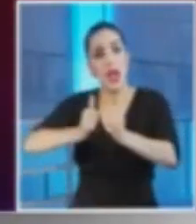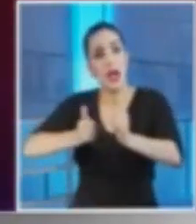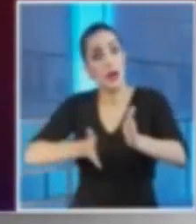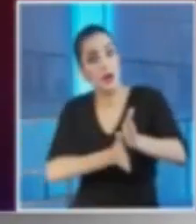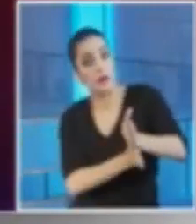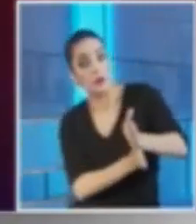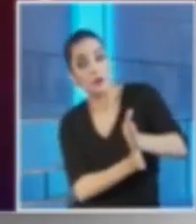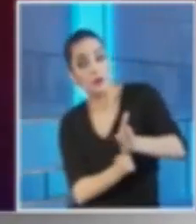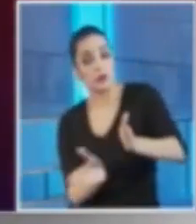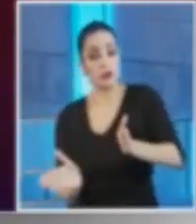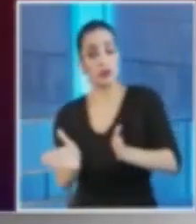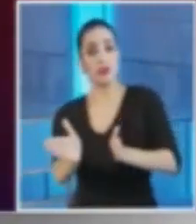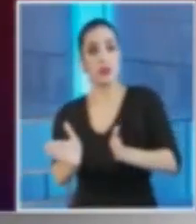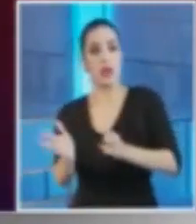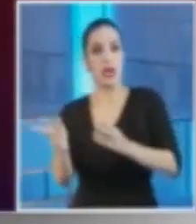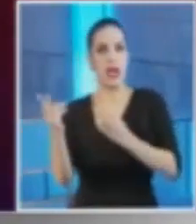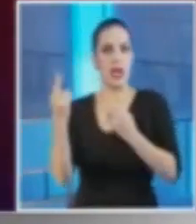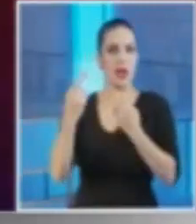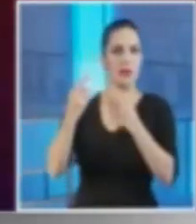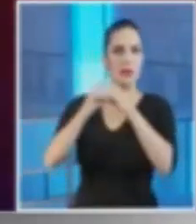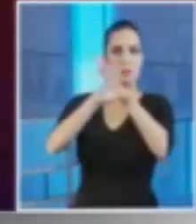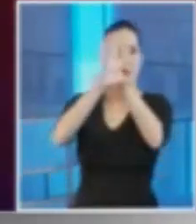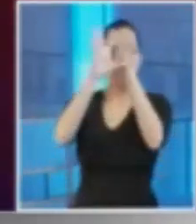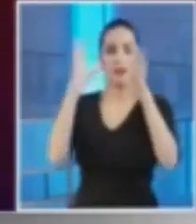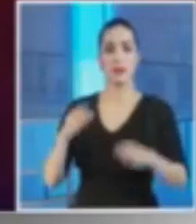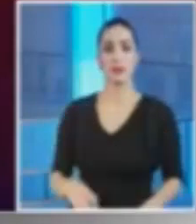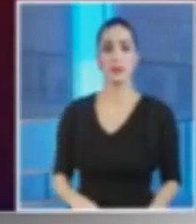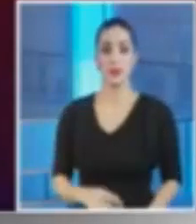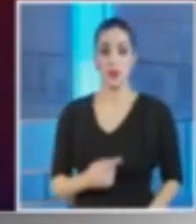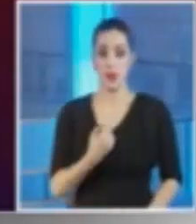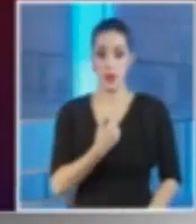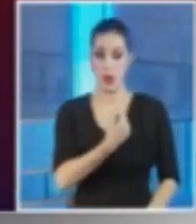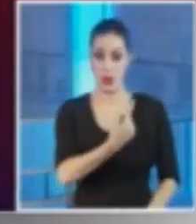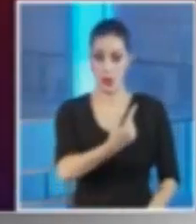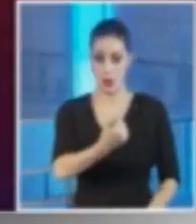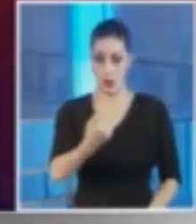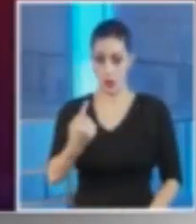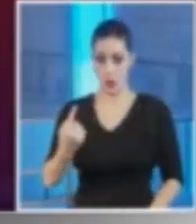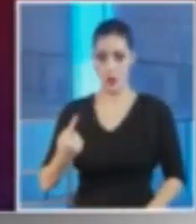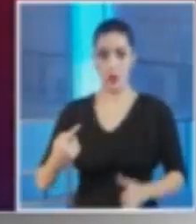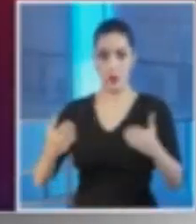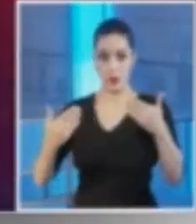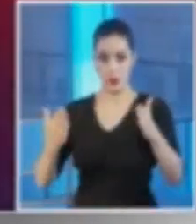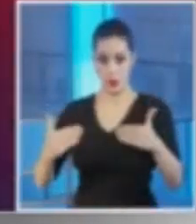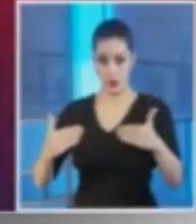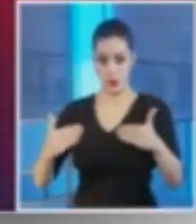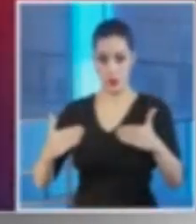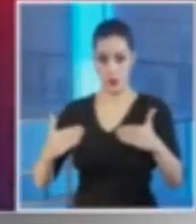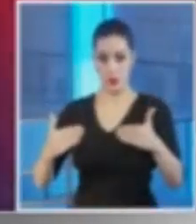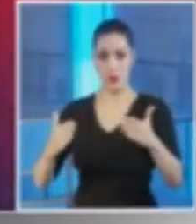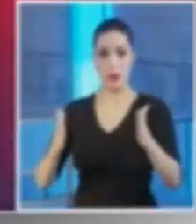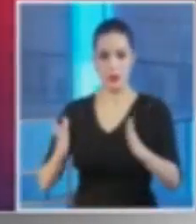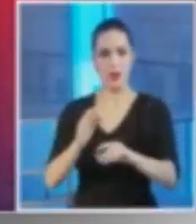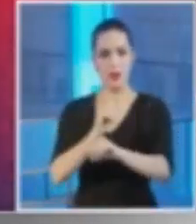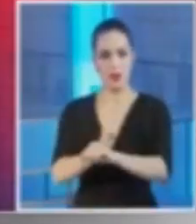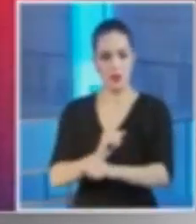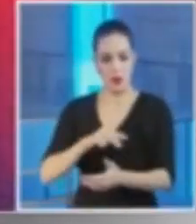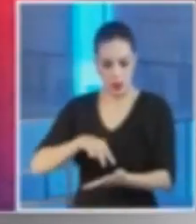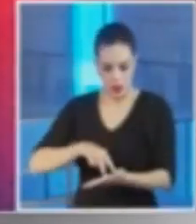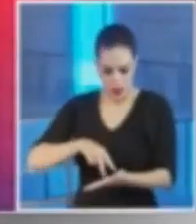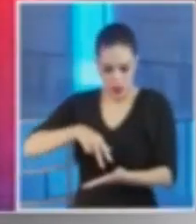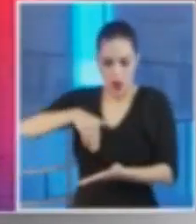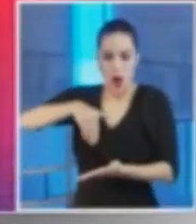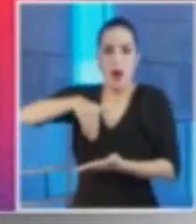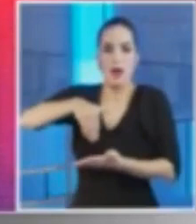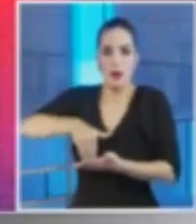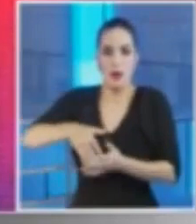camino? Y la respuesta fue clara, que uno de nosotros, un ciudadano común, diera el paso adelante. Y junto con